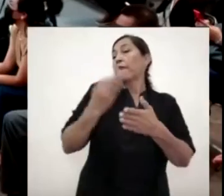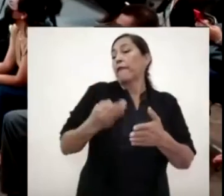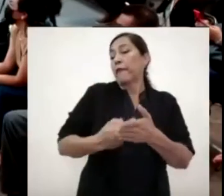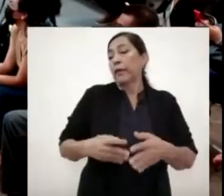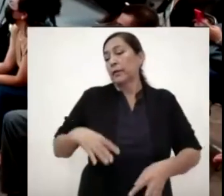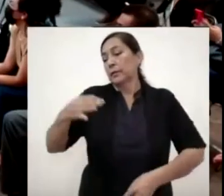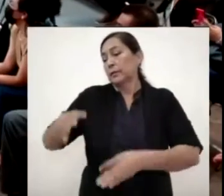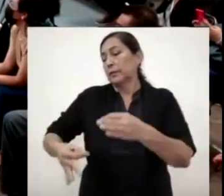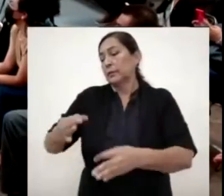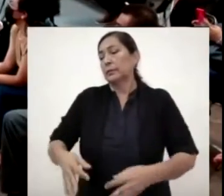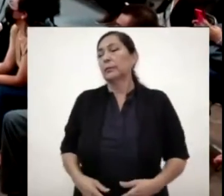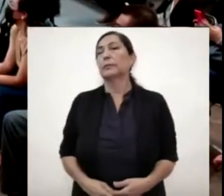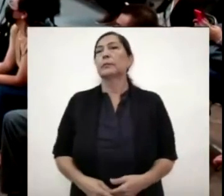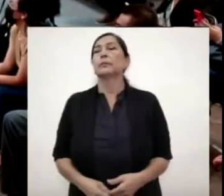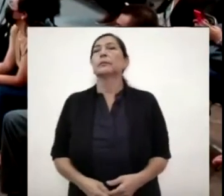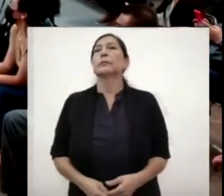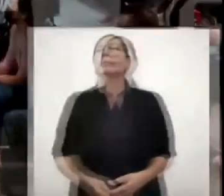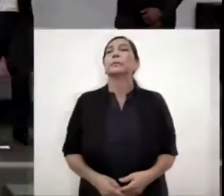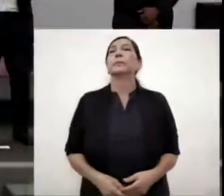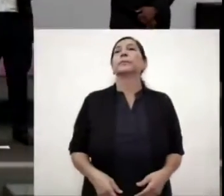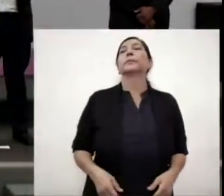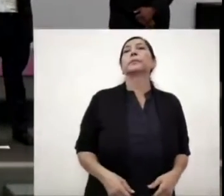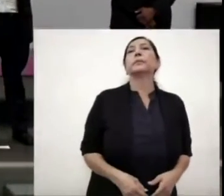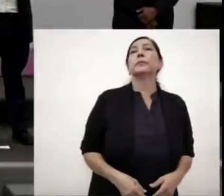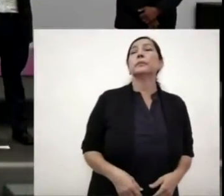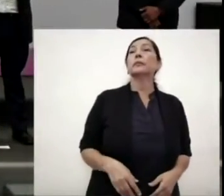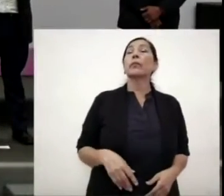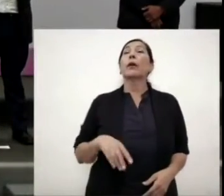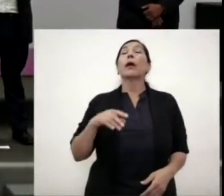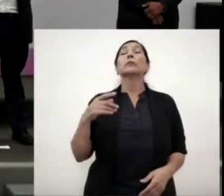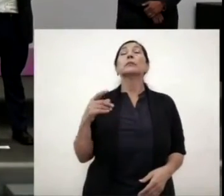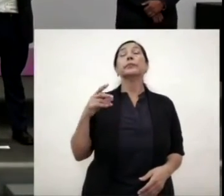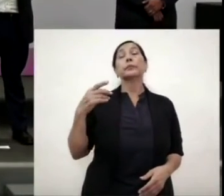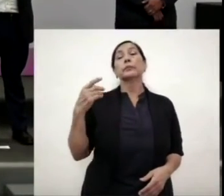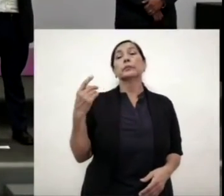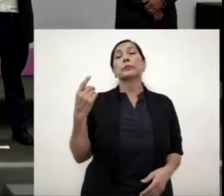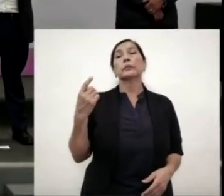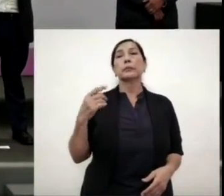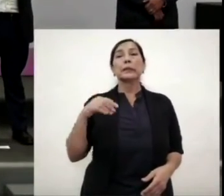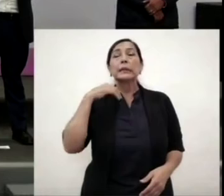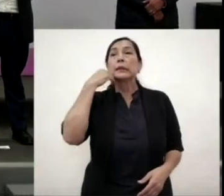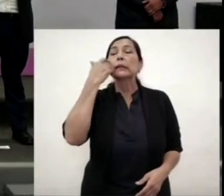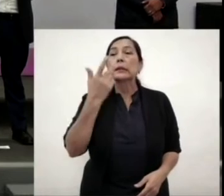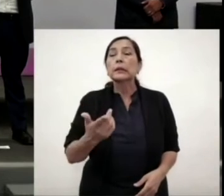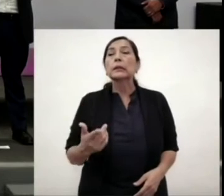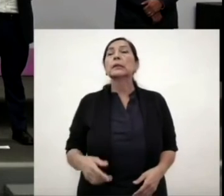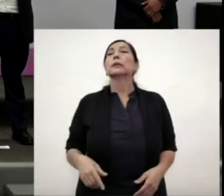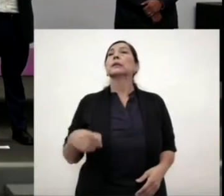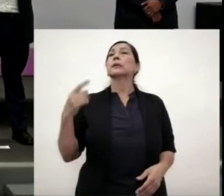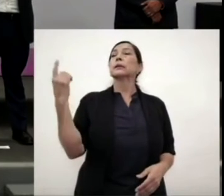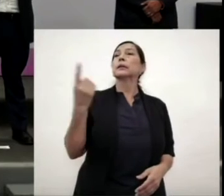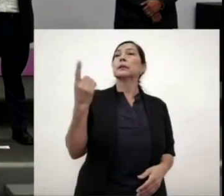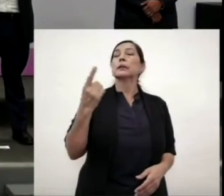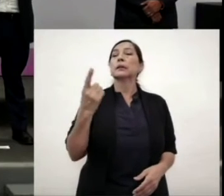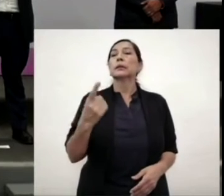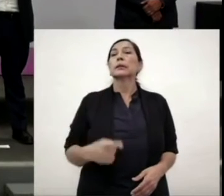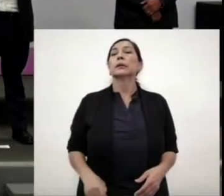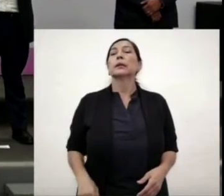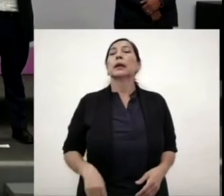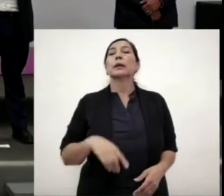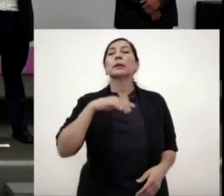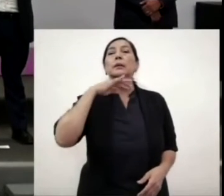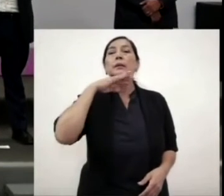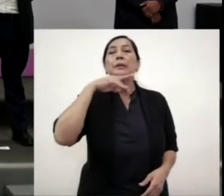tenemos que hacer y estamos haciendo es cero impunidad. Es decir, sí hay actos delictivos, pero